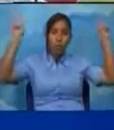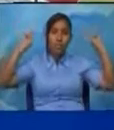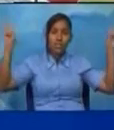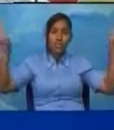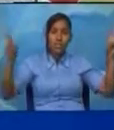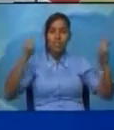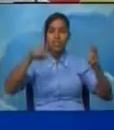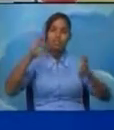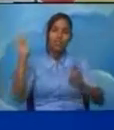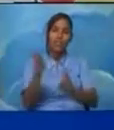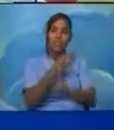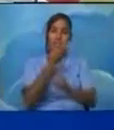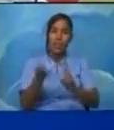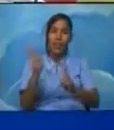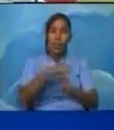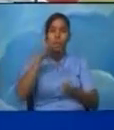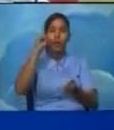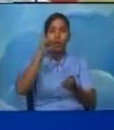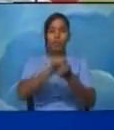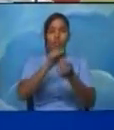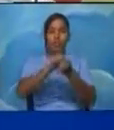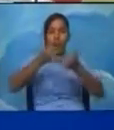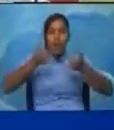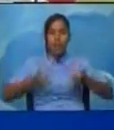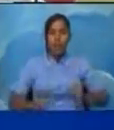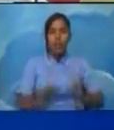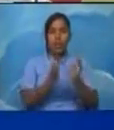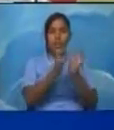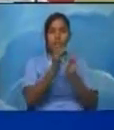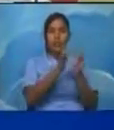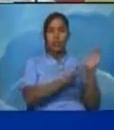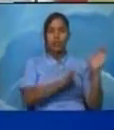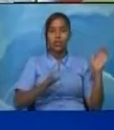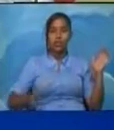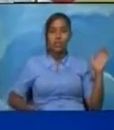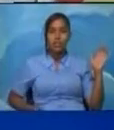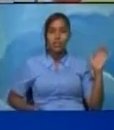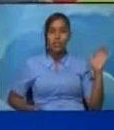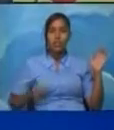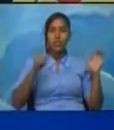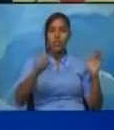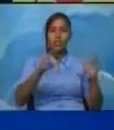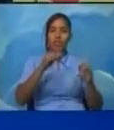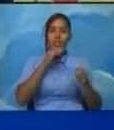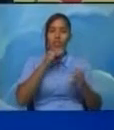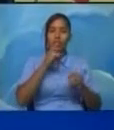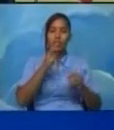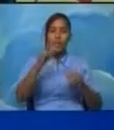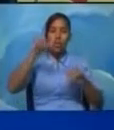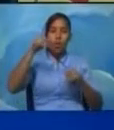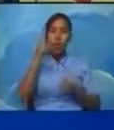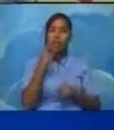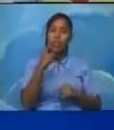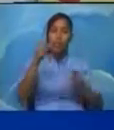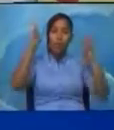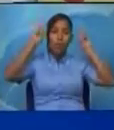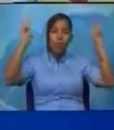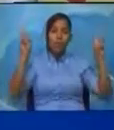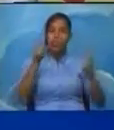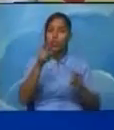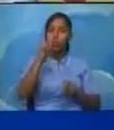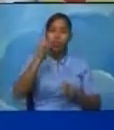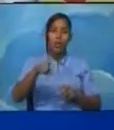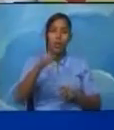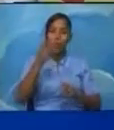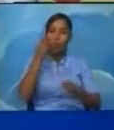al Mesías, a su Hijo Jesucristo. Se enojó Jehová. Y Jehová le dijo a Moisés, usted tampoco va a